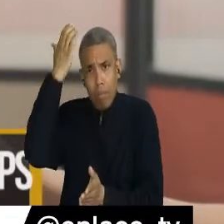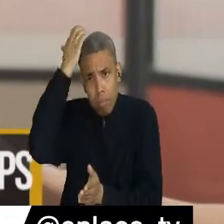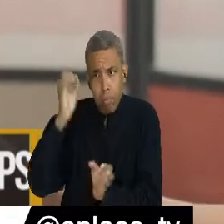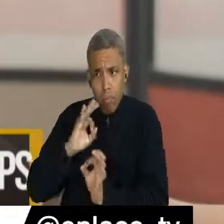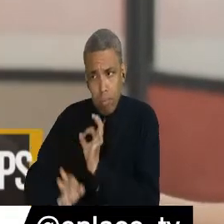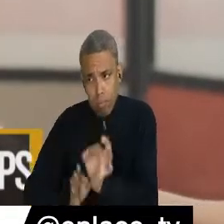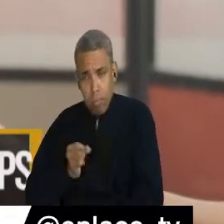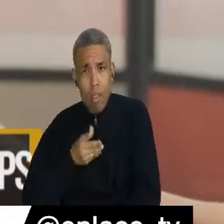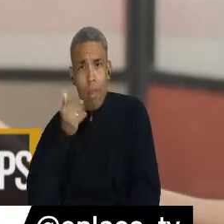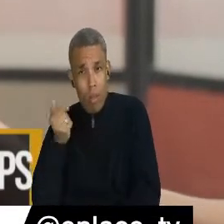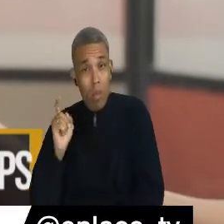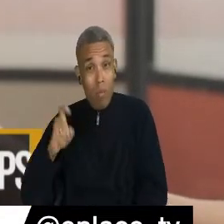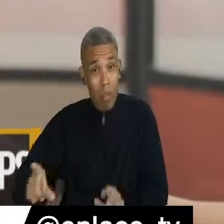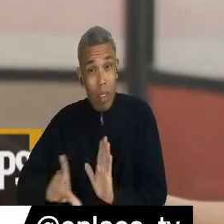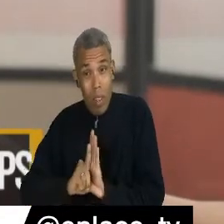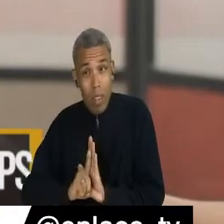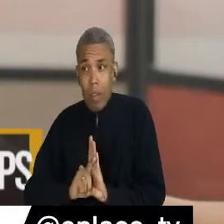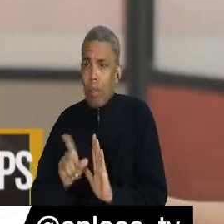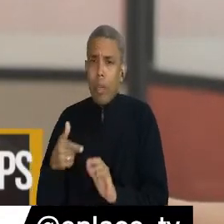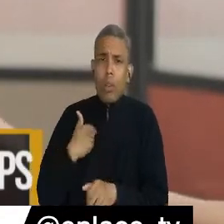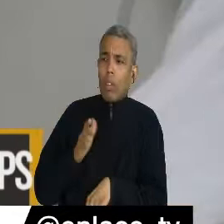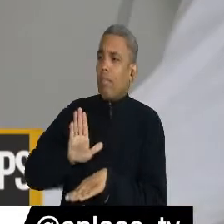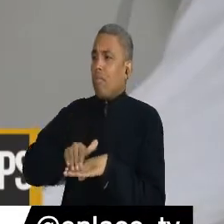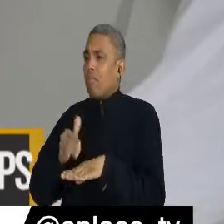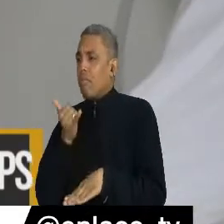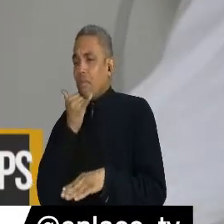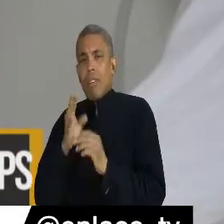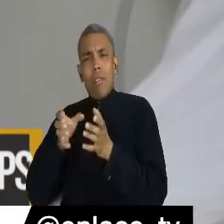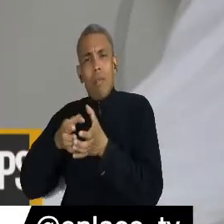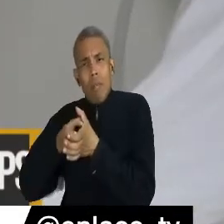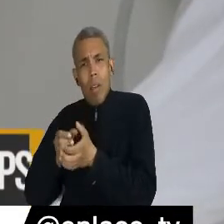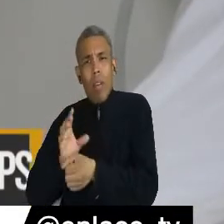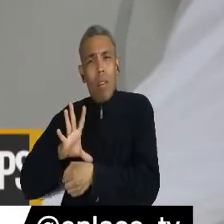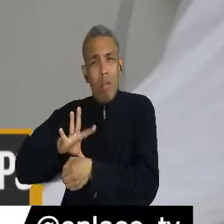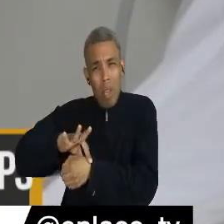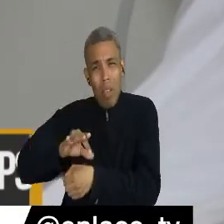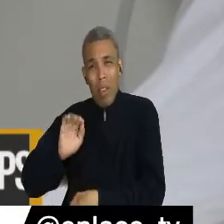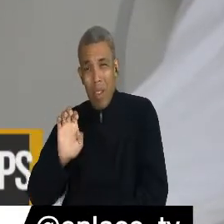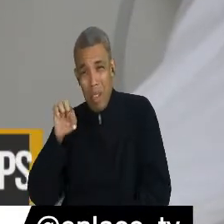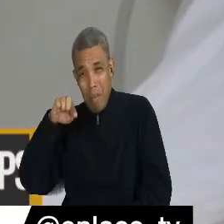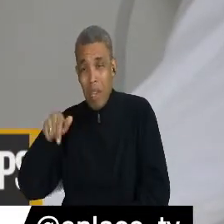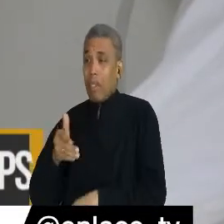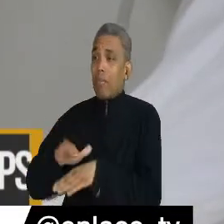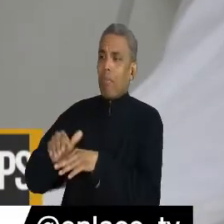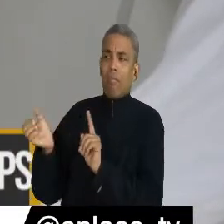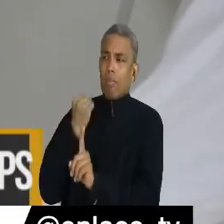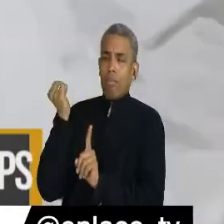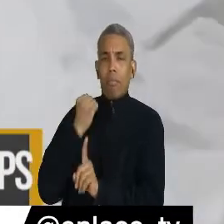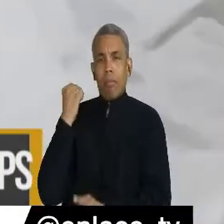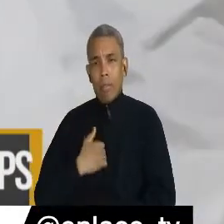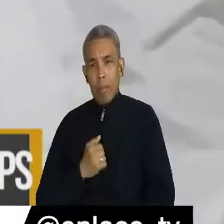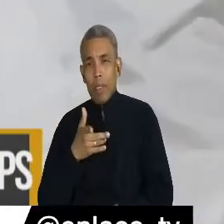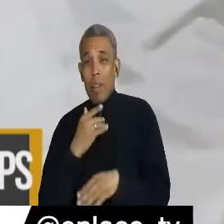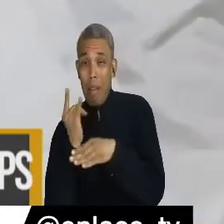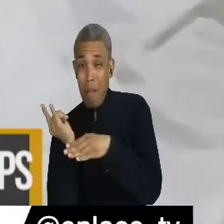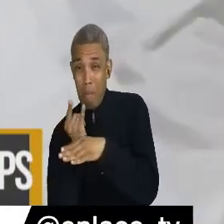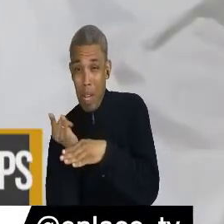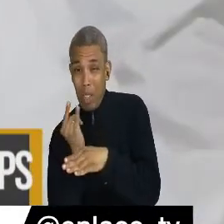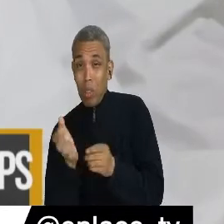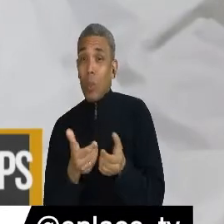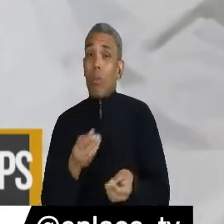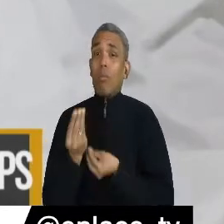tutelas, desacatos y no encontramos respuesta. Por su parte, los familiares de estos pacientes no encuentran a qué otra instancia acudir para que estas